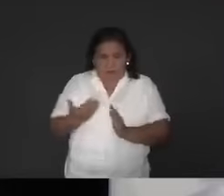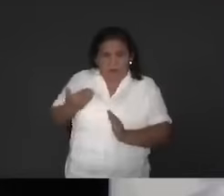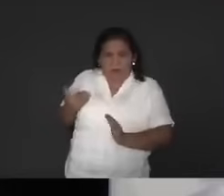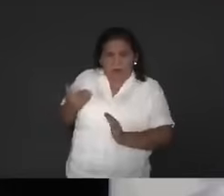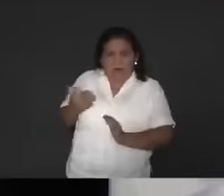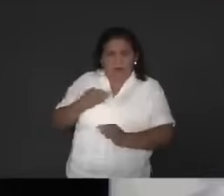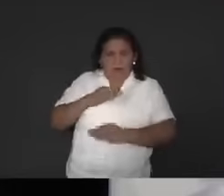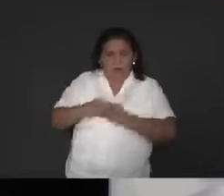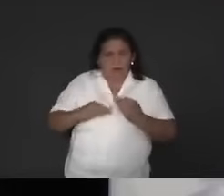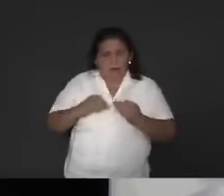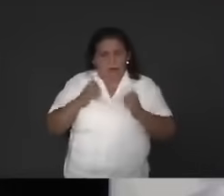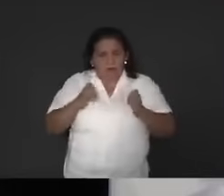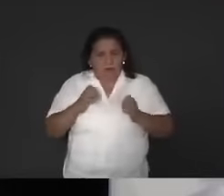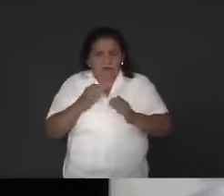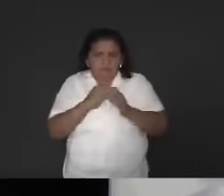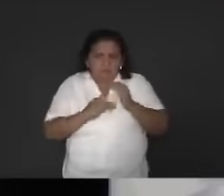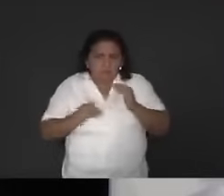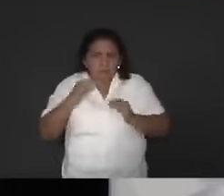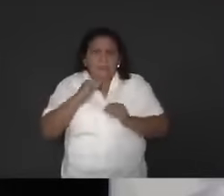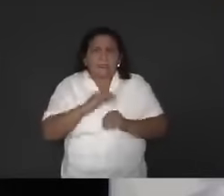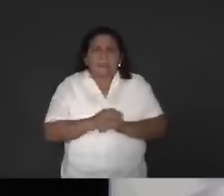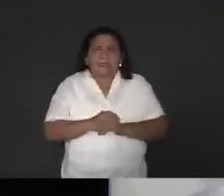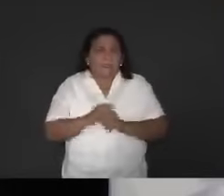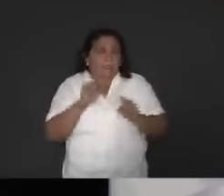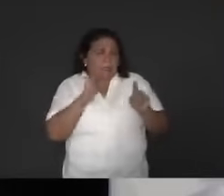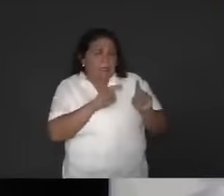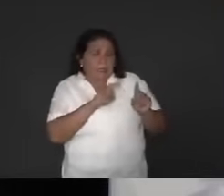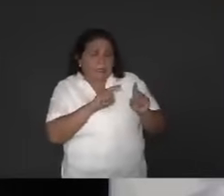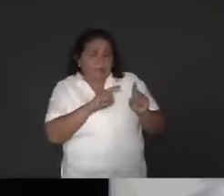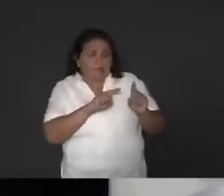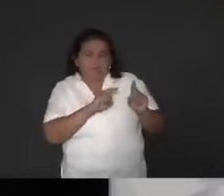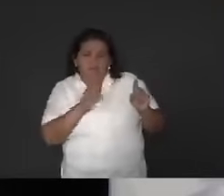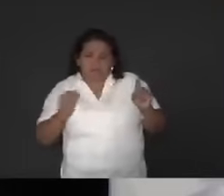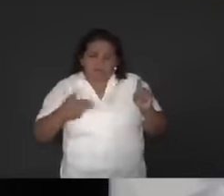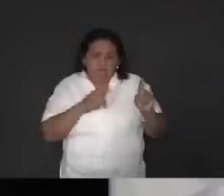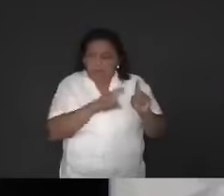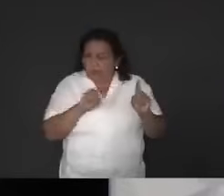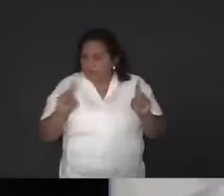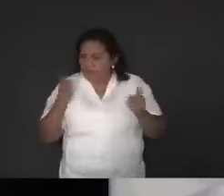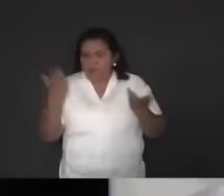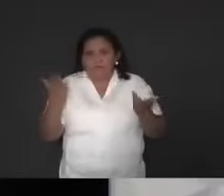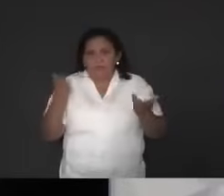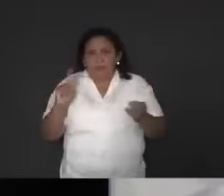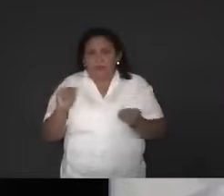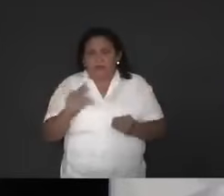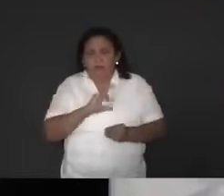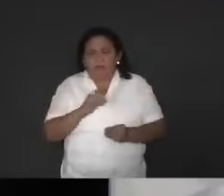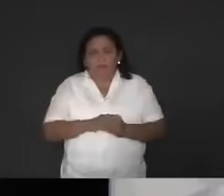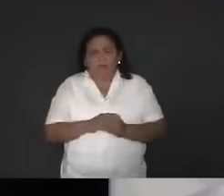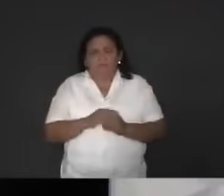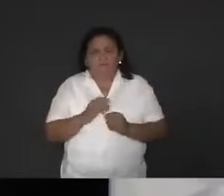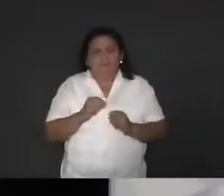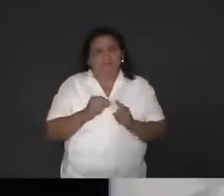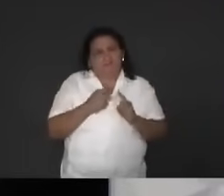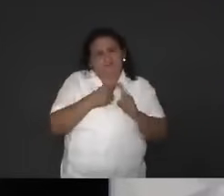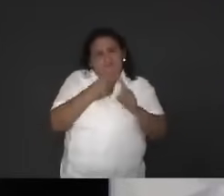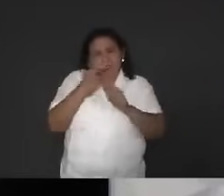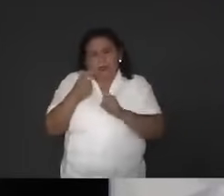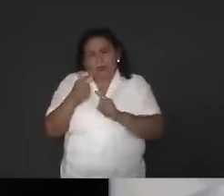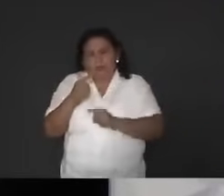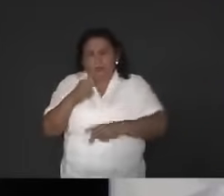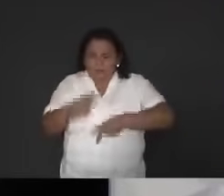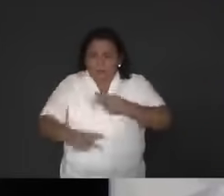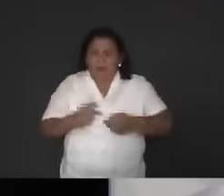todas vamos arriba. En las Patito, que él ha inventado, pues va que no le da ni siquiera para sumar 100 puntos. Vamos a ganar esta